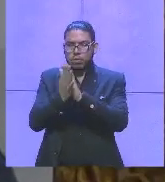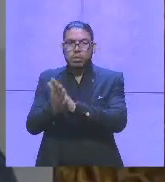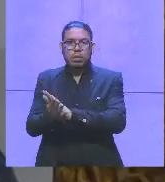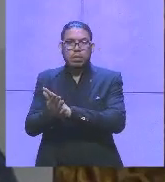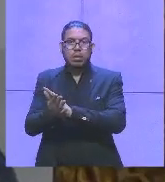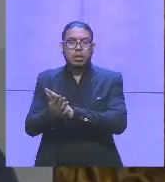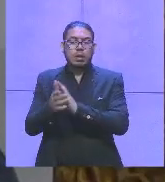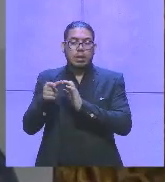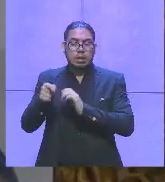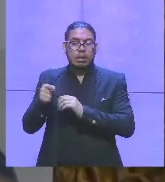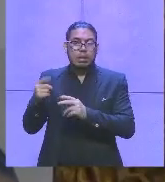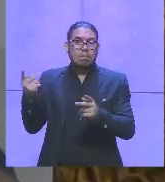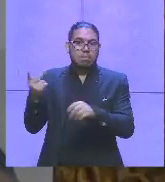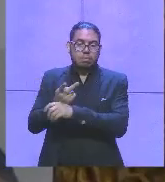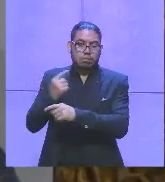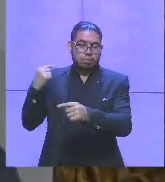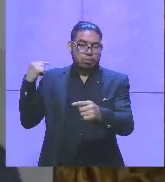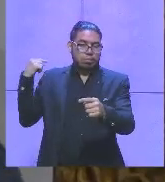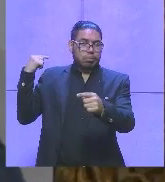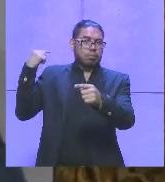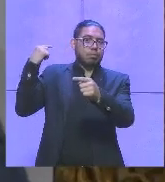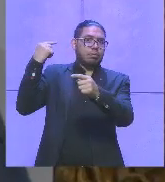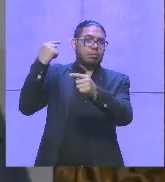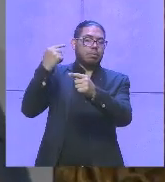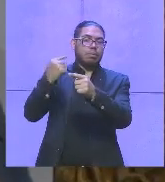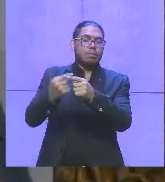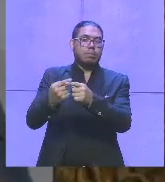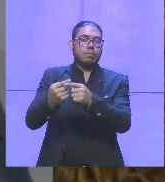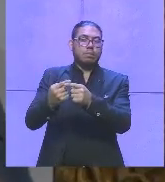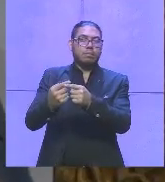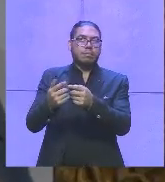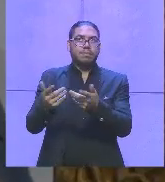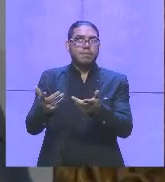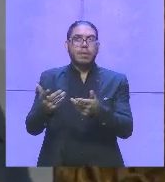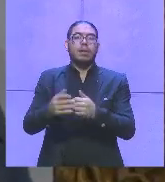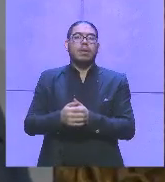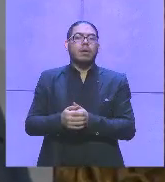mexicana, desde pues, digamos,